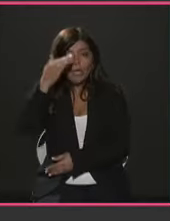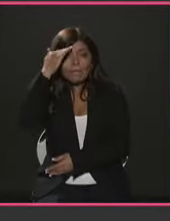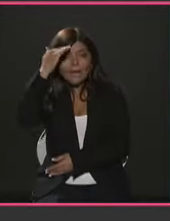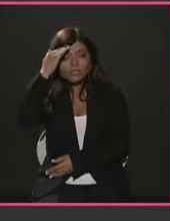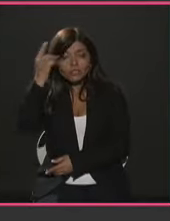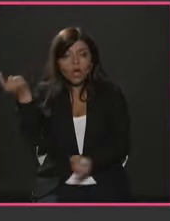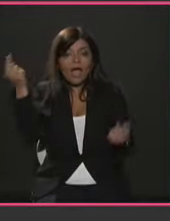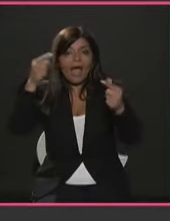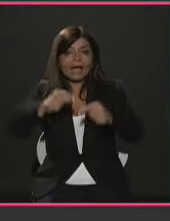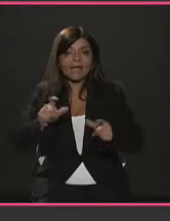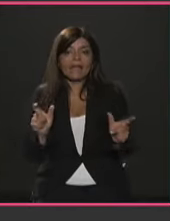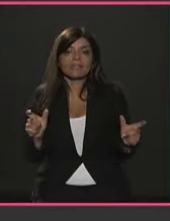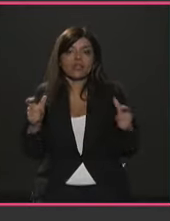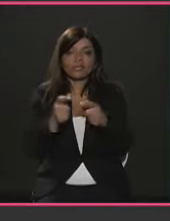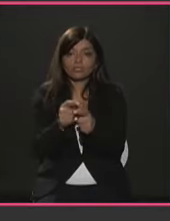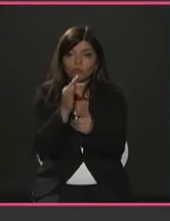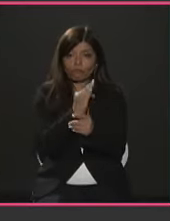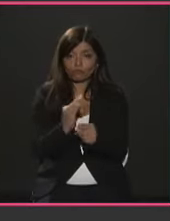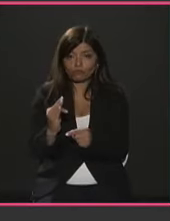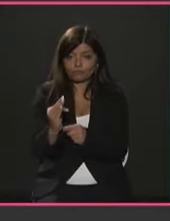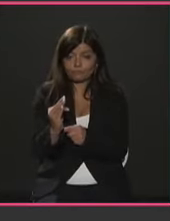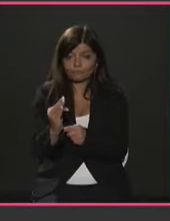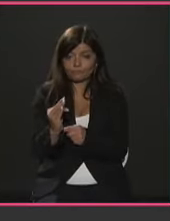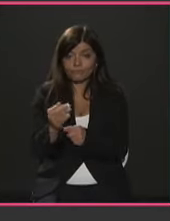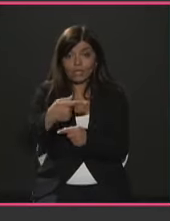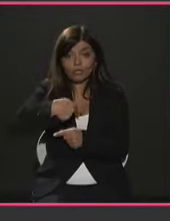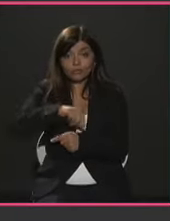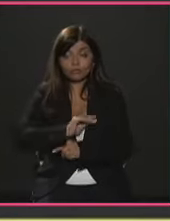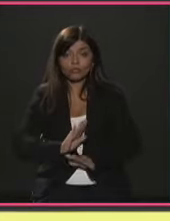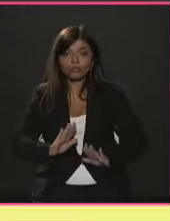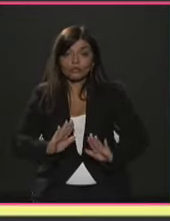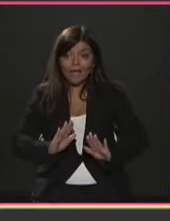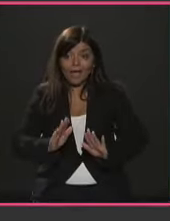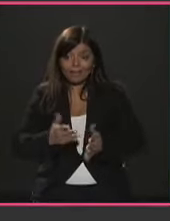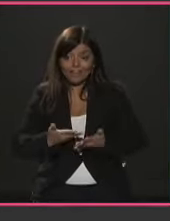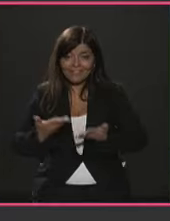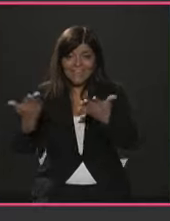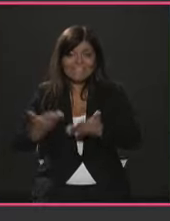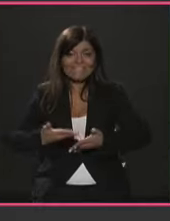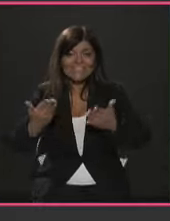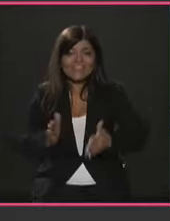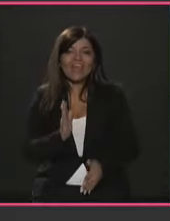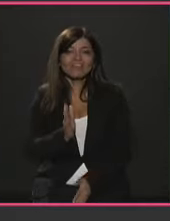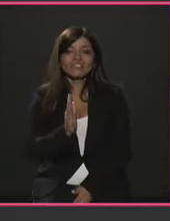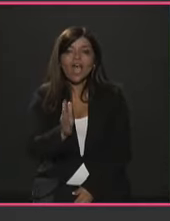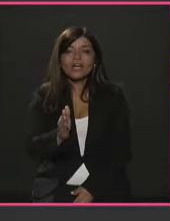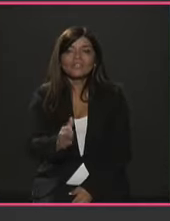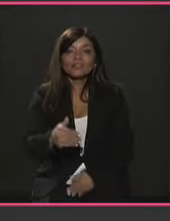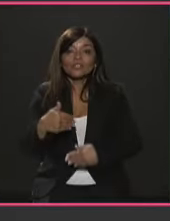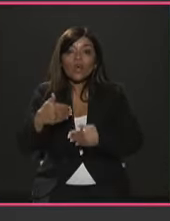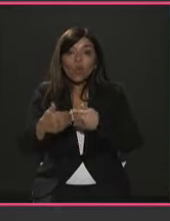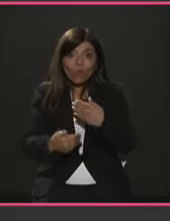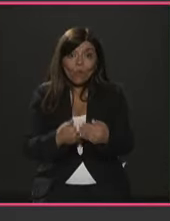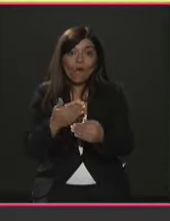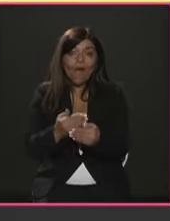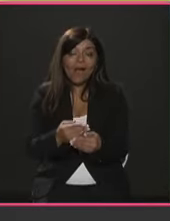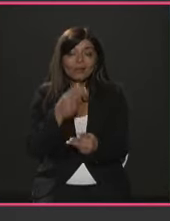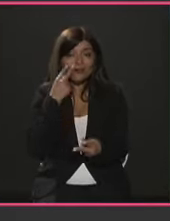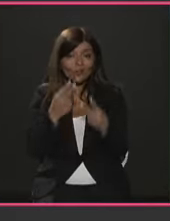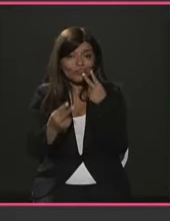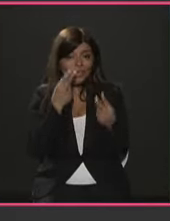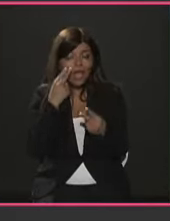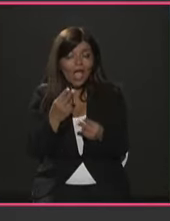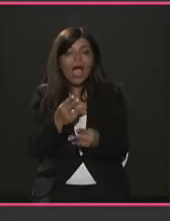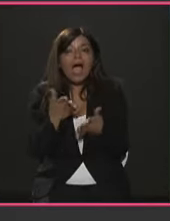acá en congreso futuro nosotros los dejamos invitados a seguir a continuar con esta transmisión